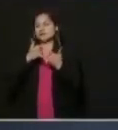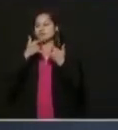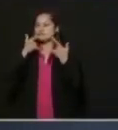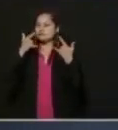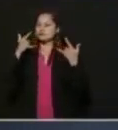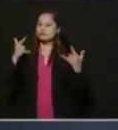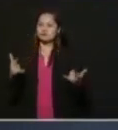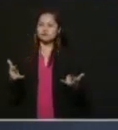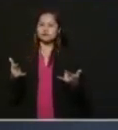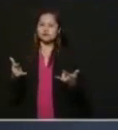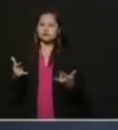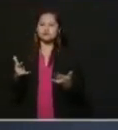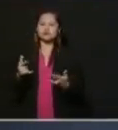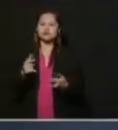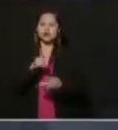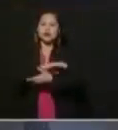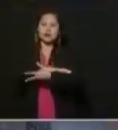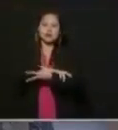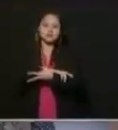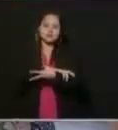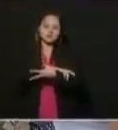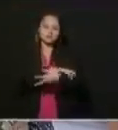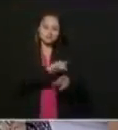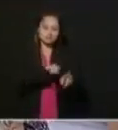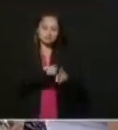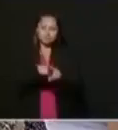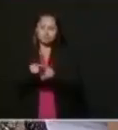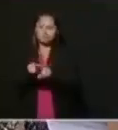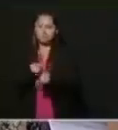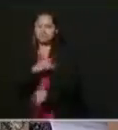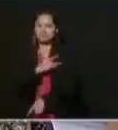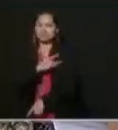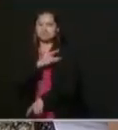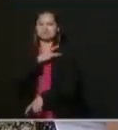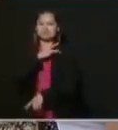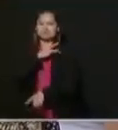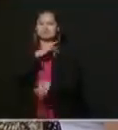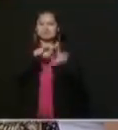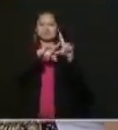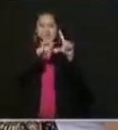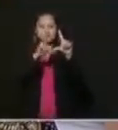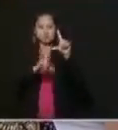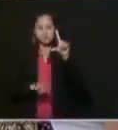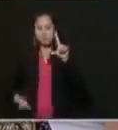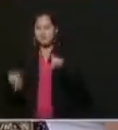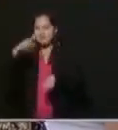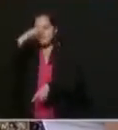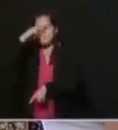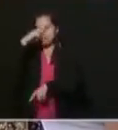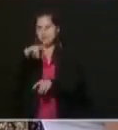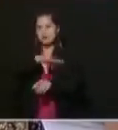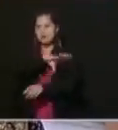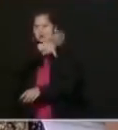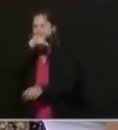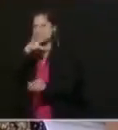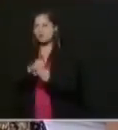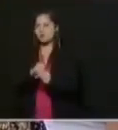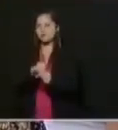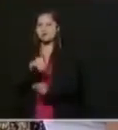el sentido de hermandad reina en todo México. Oh